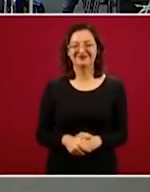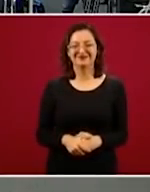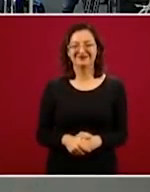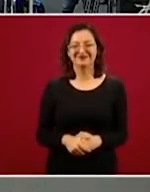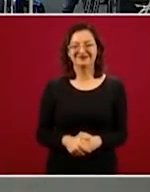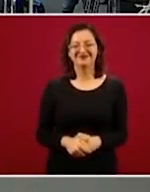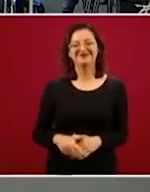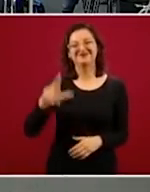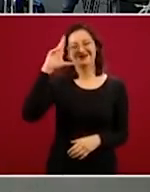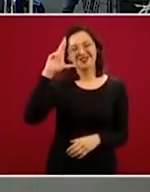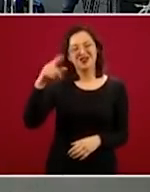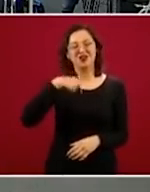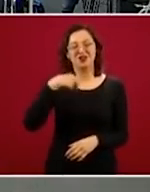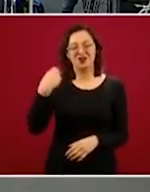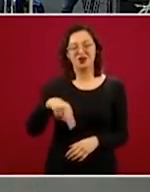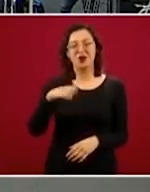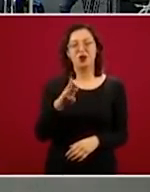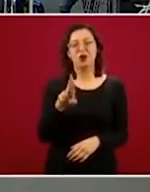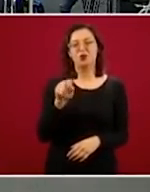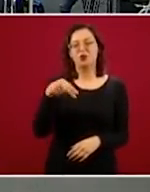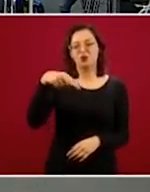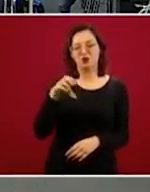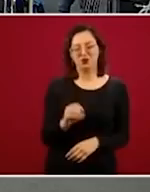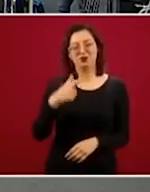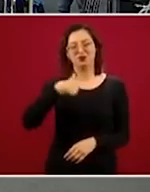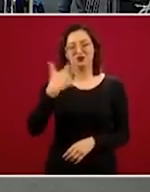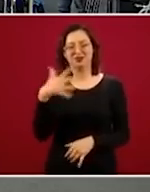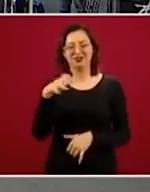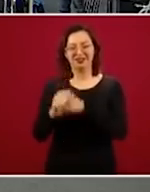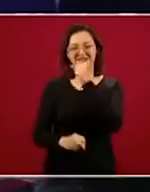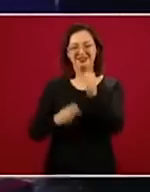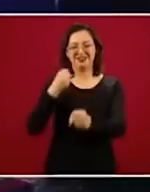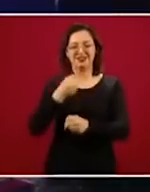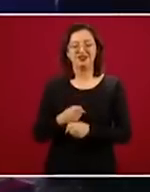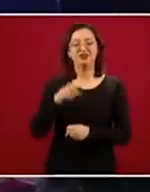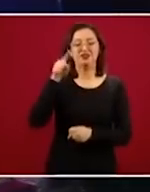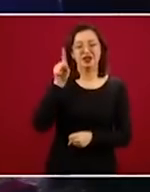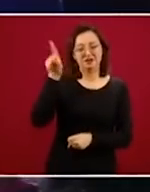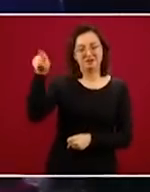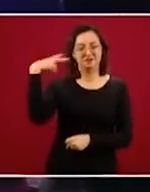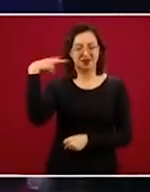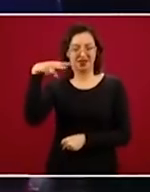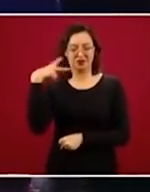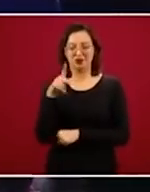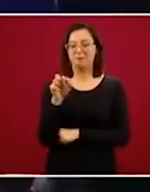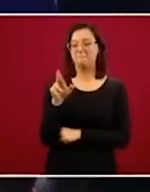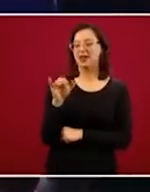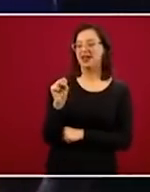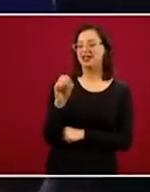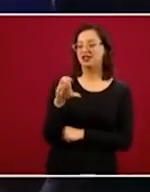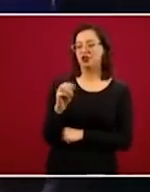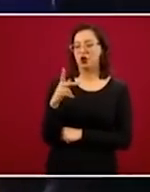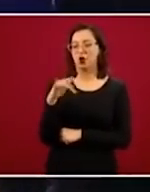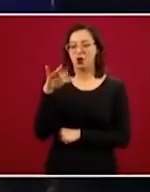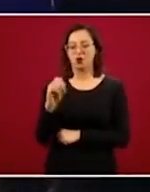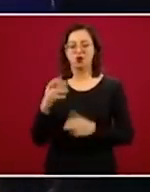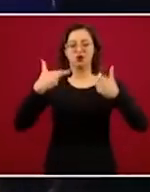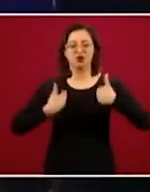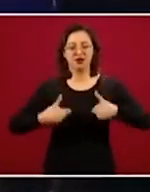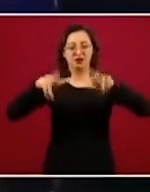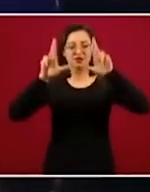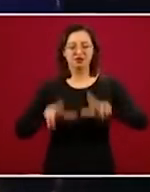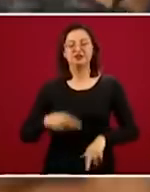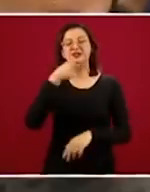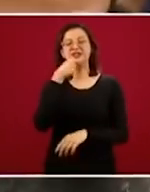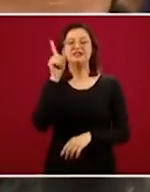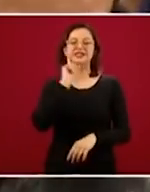hola soy una segura tengo 10 años soy del equipo de periscopio espacio de veracruz vengo en representación de las niñas y los niños de este